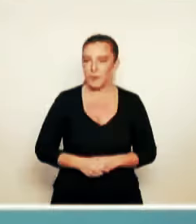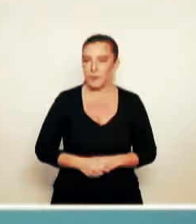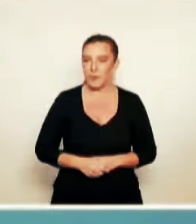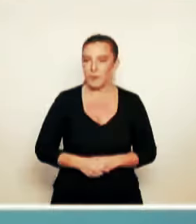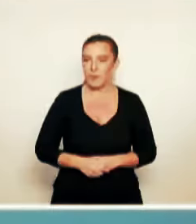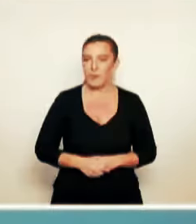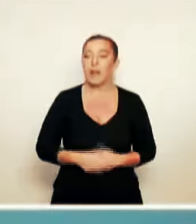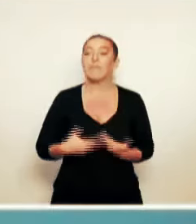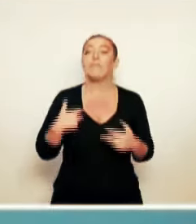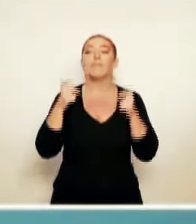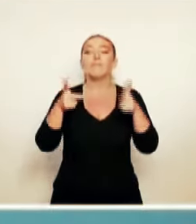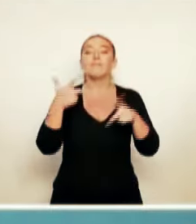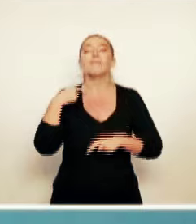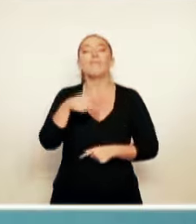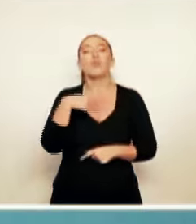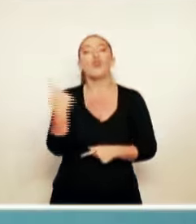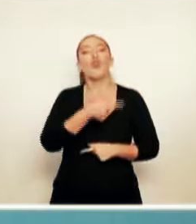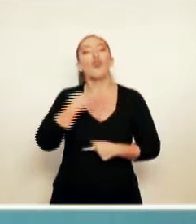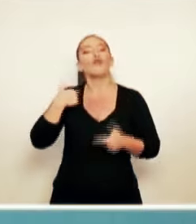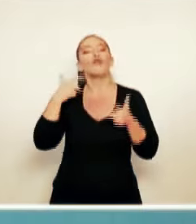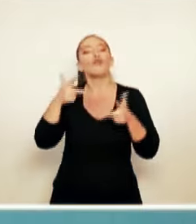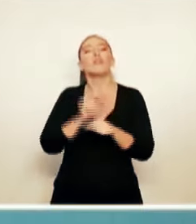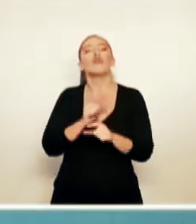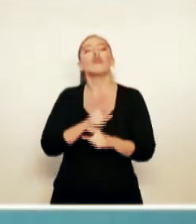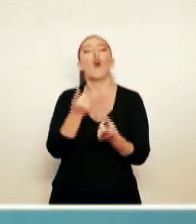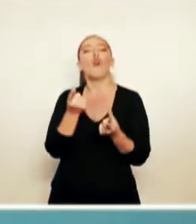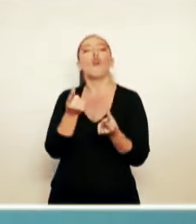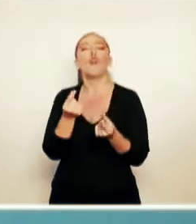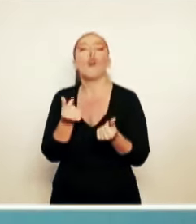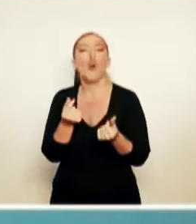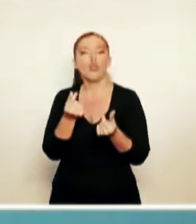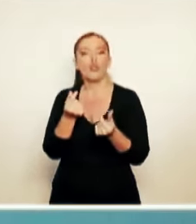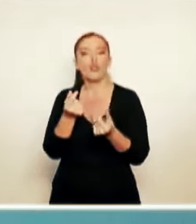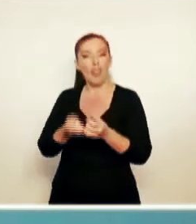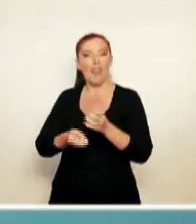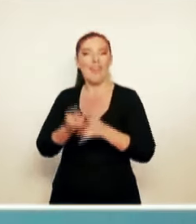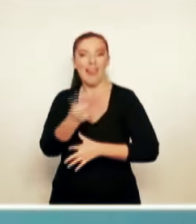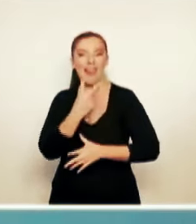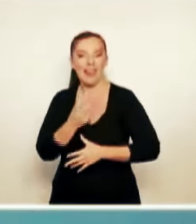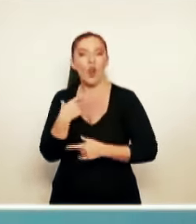a la generadora, le establecíamos el costo de generación,